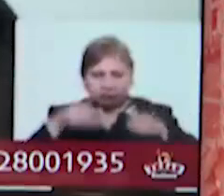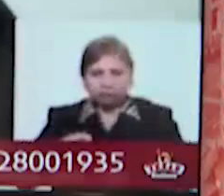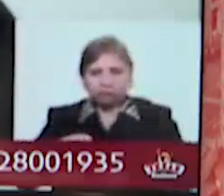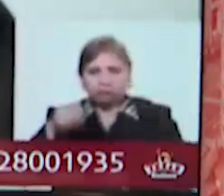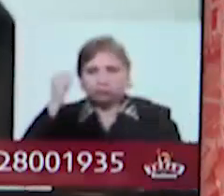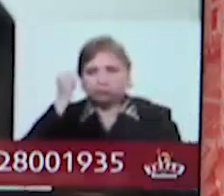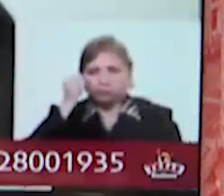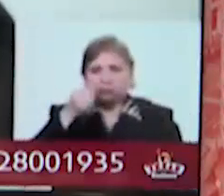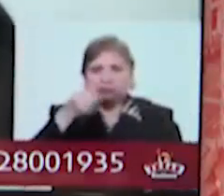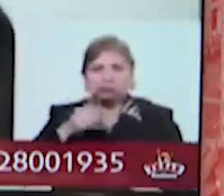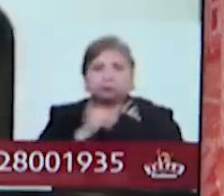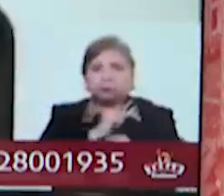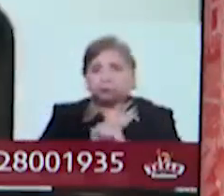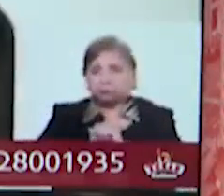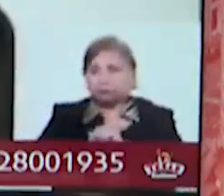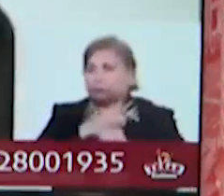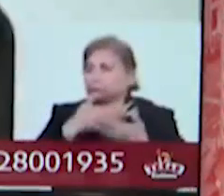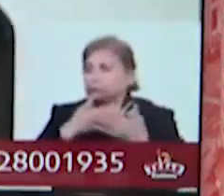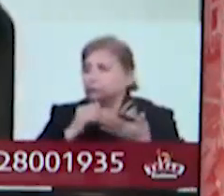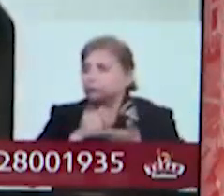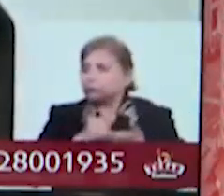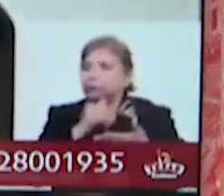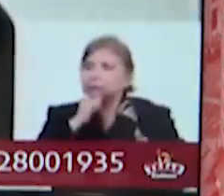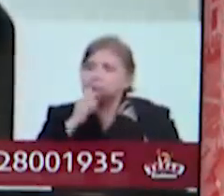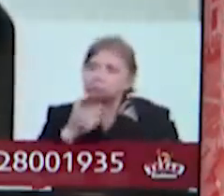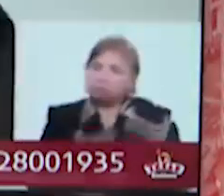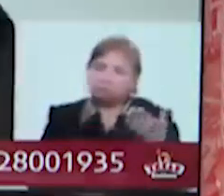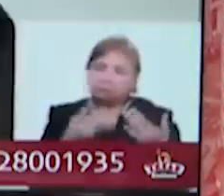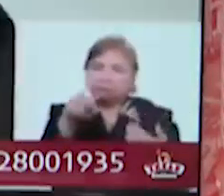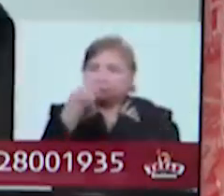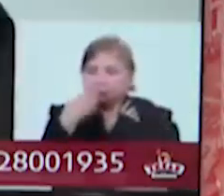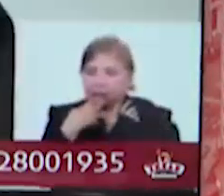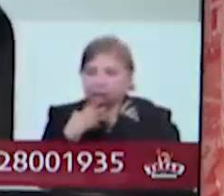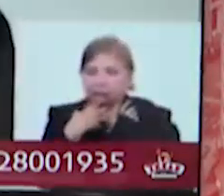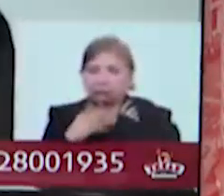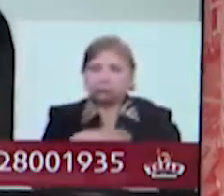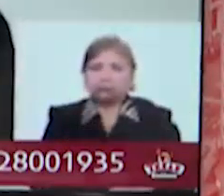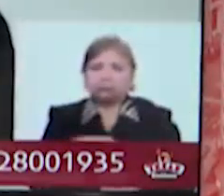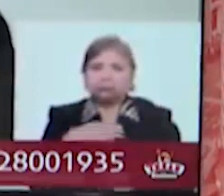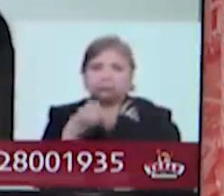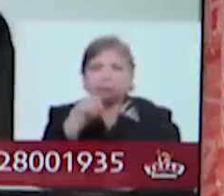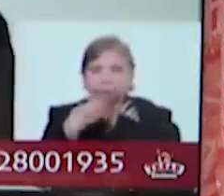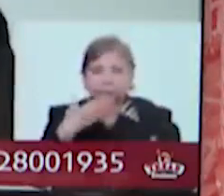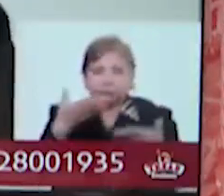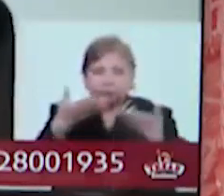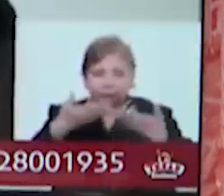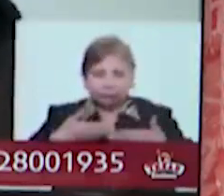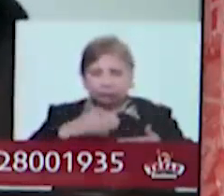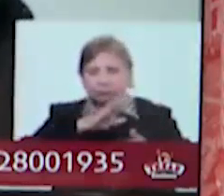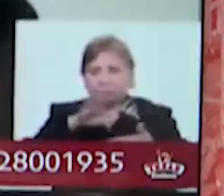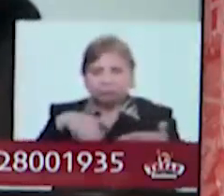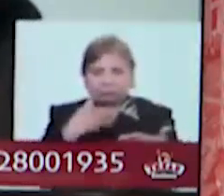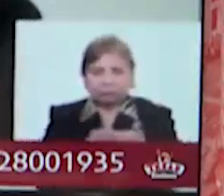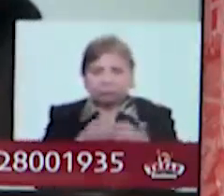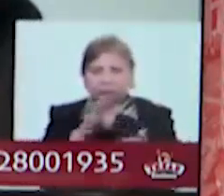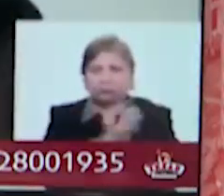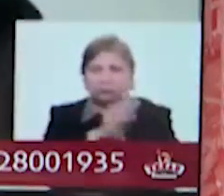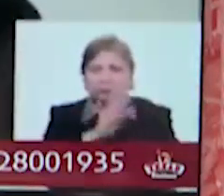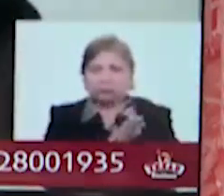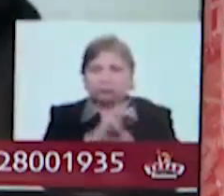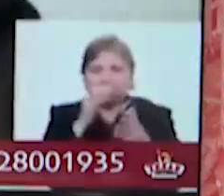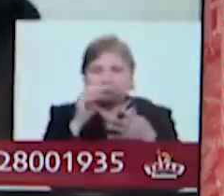es él, Eduardo Pachas, tienen que hacer un trámite en el INPE, excarcelar a Pedro Castillo, que está preso por haber cometido un golpe de